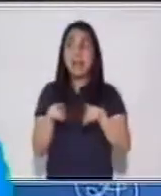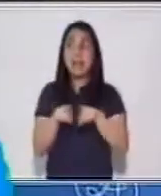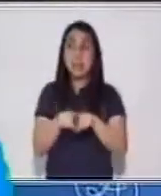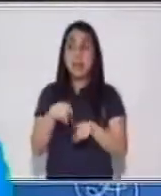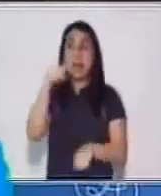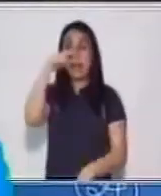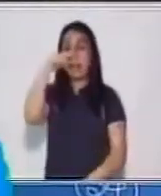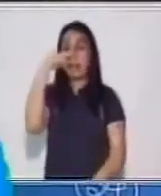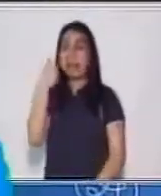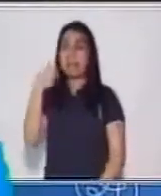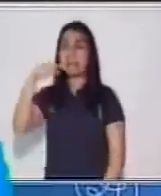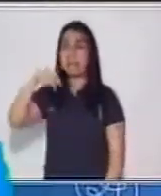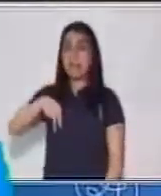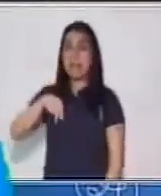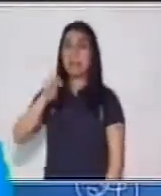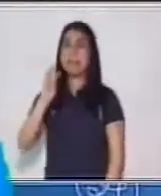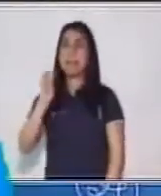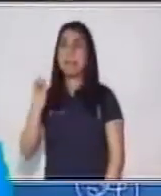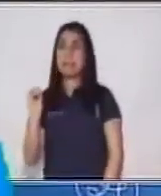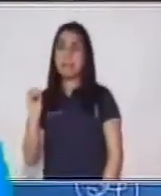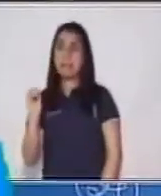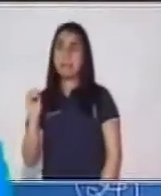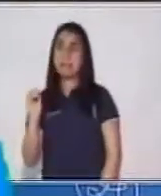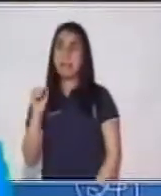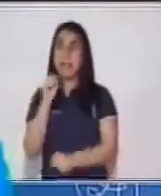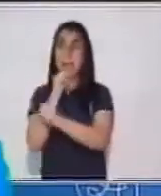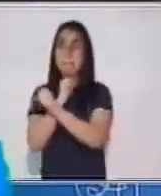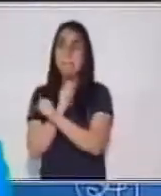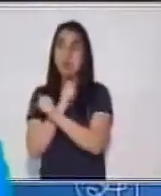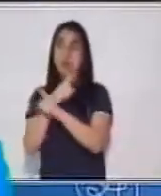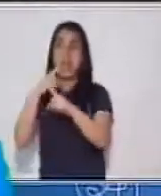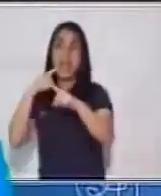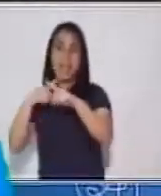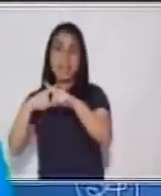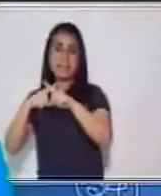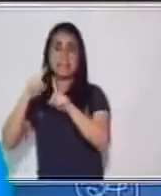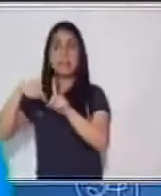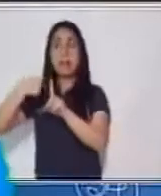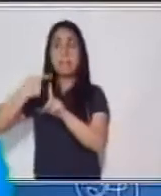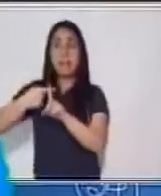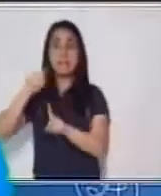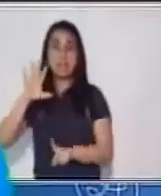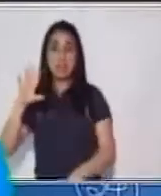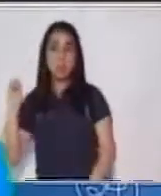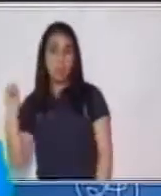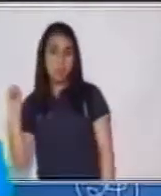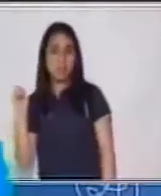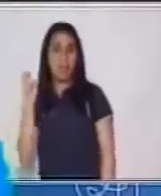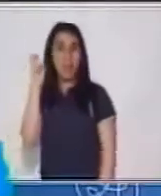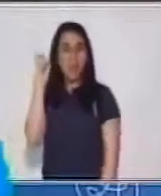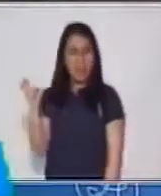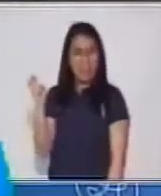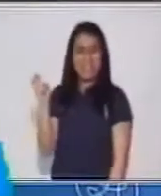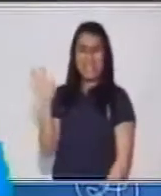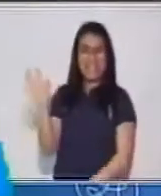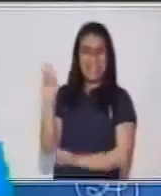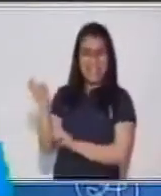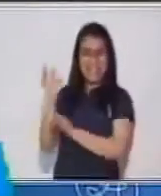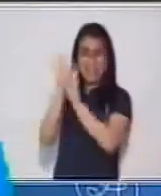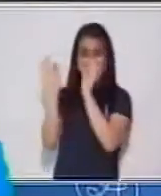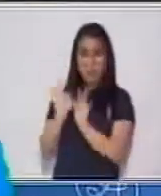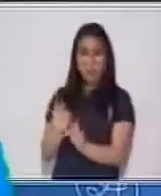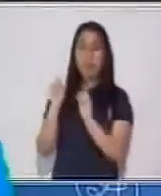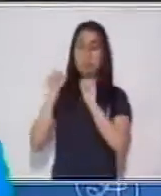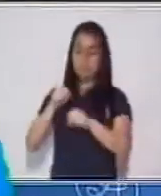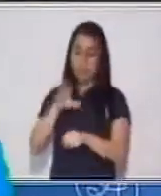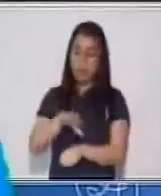para encontrar el valor X. Con esa ecuación vamos a encontrar el valor X. Y luego hay que encontrar el valor A,